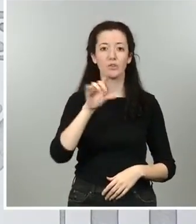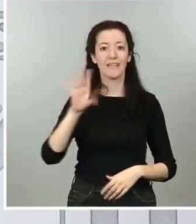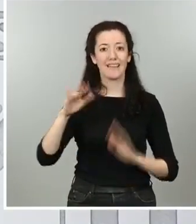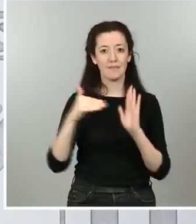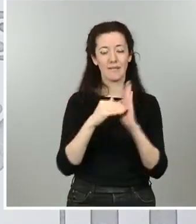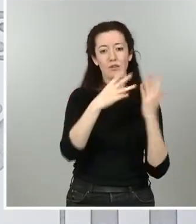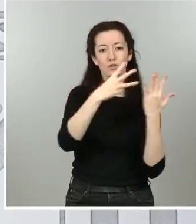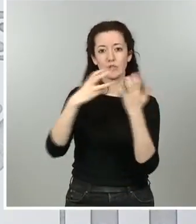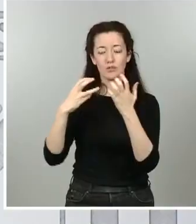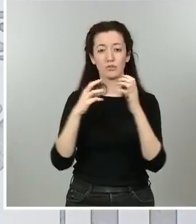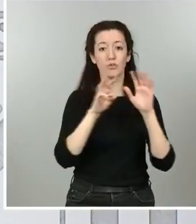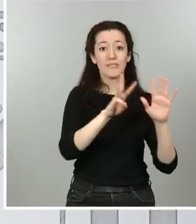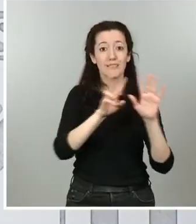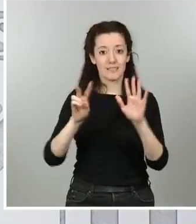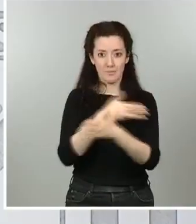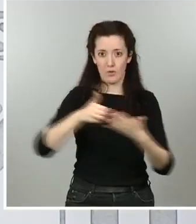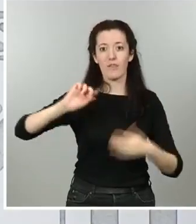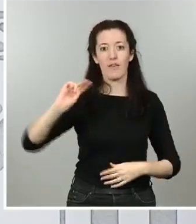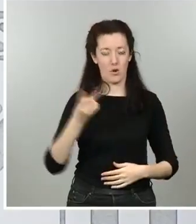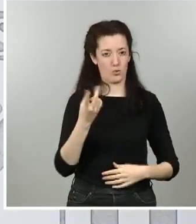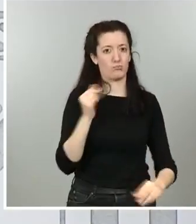115.887 millones de euros, lo que supone